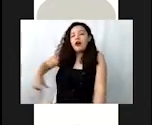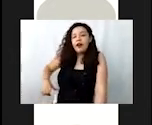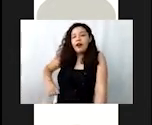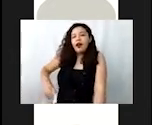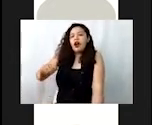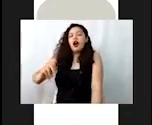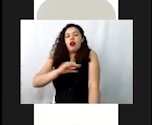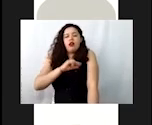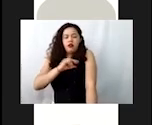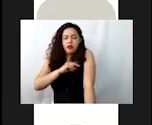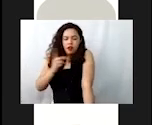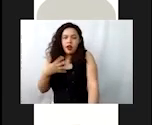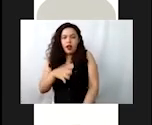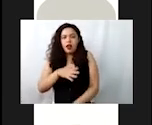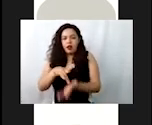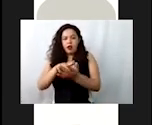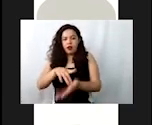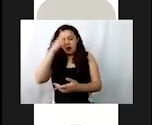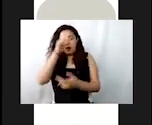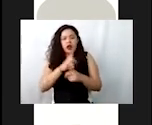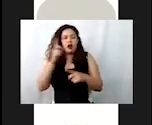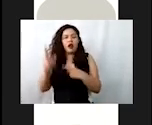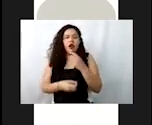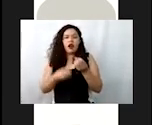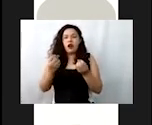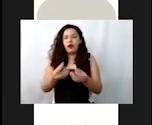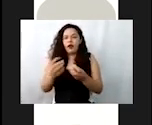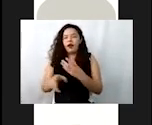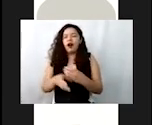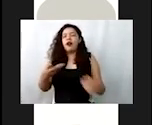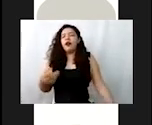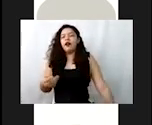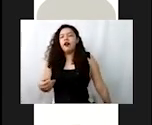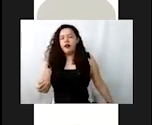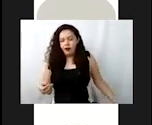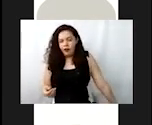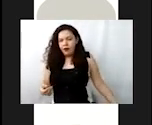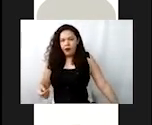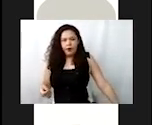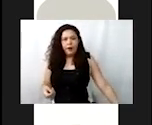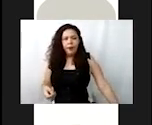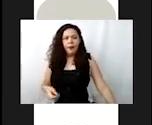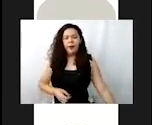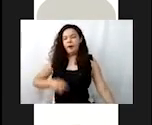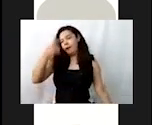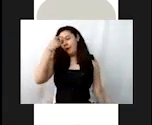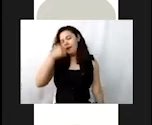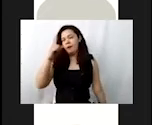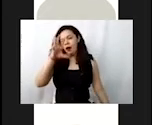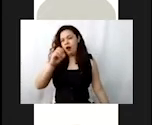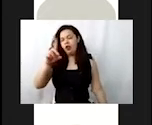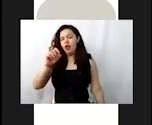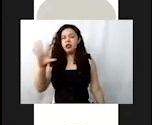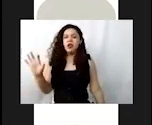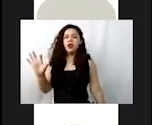a que el esquema de financiación al desarrollo tenga sin duda esta alineación a los ODS,